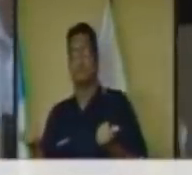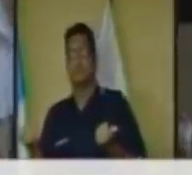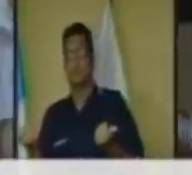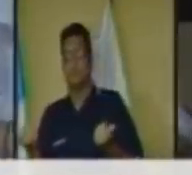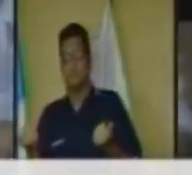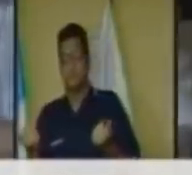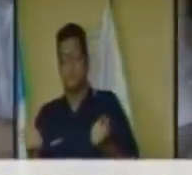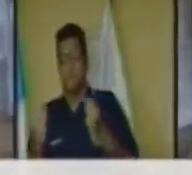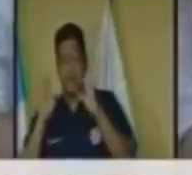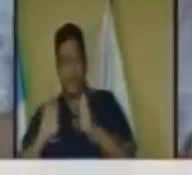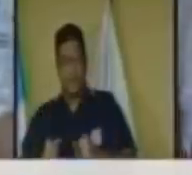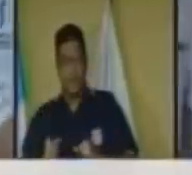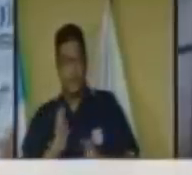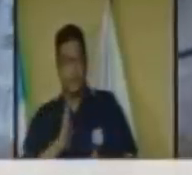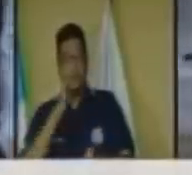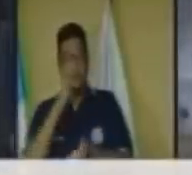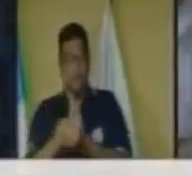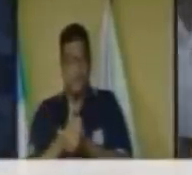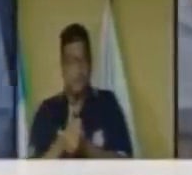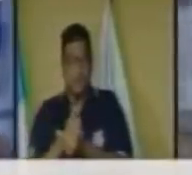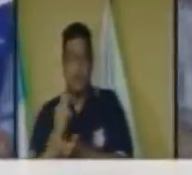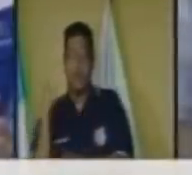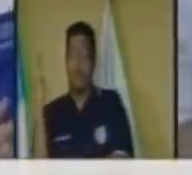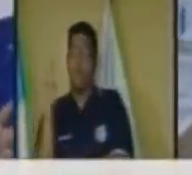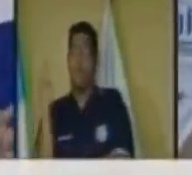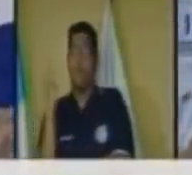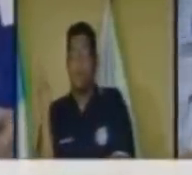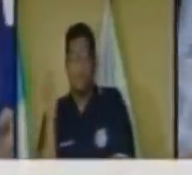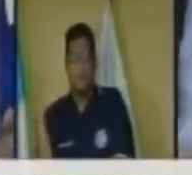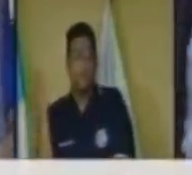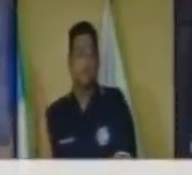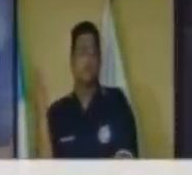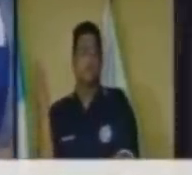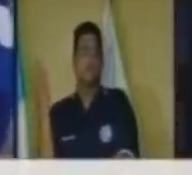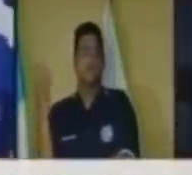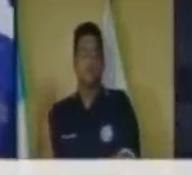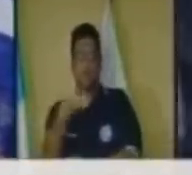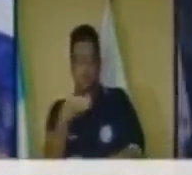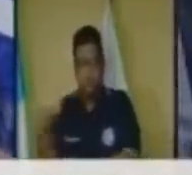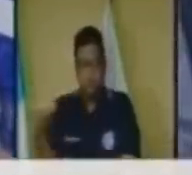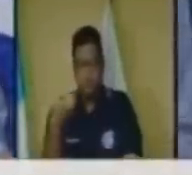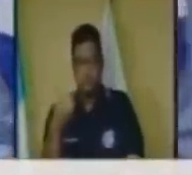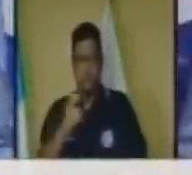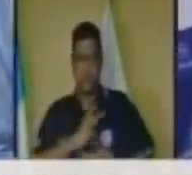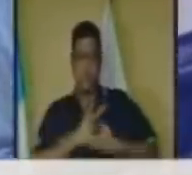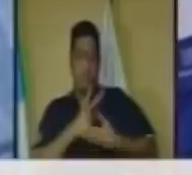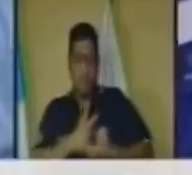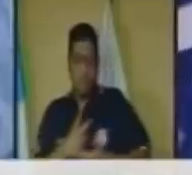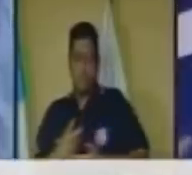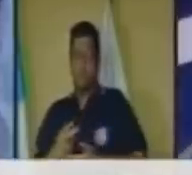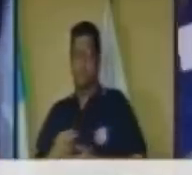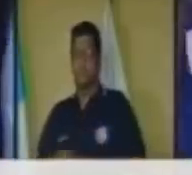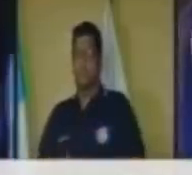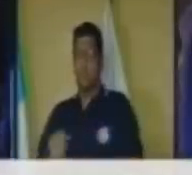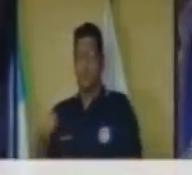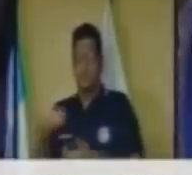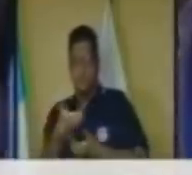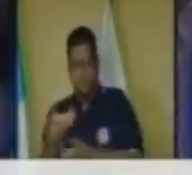los cuerpos de bomberos voluntarios municipales para que se les hagan las pruebas y también